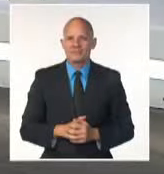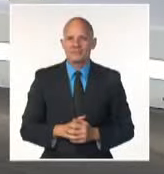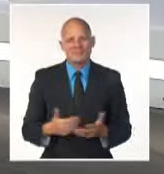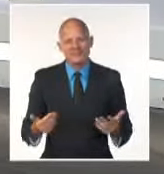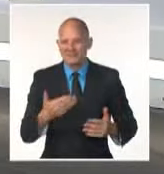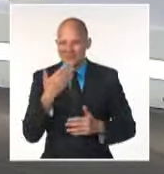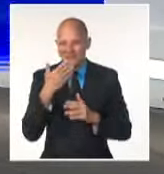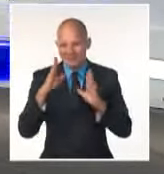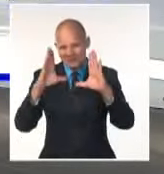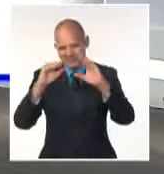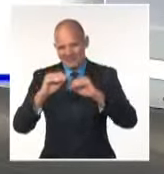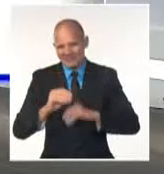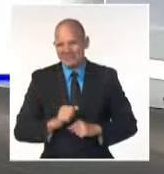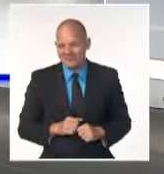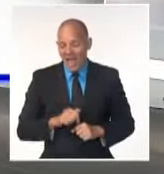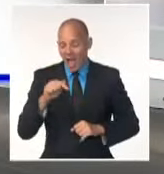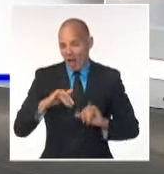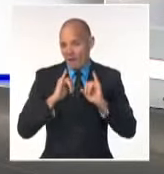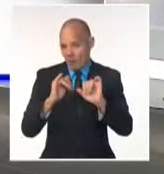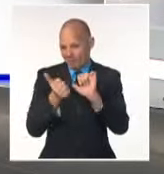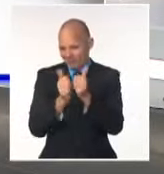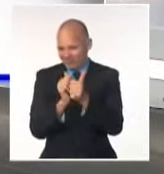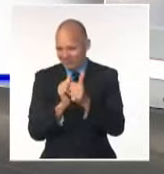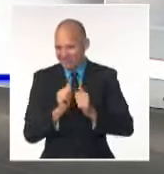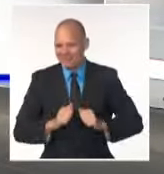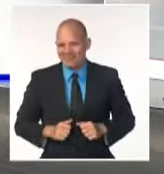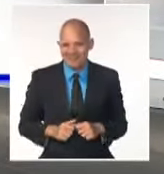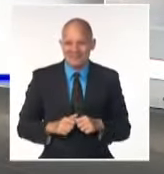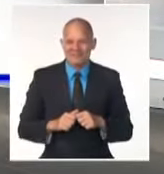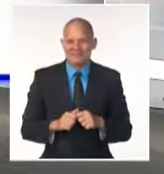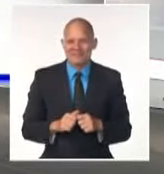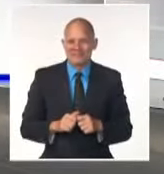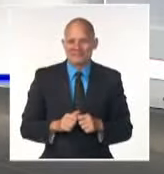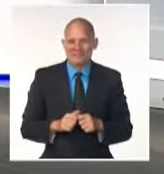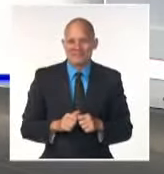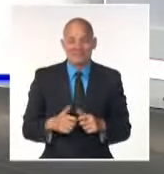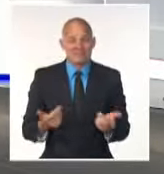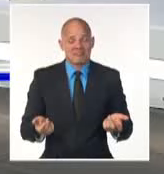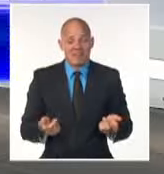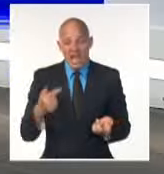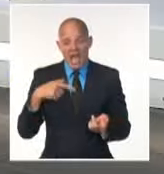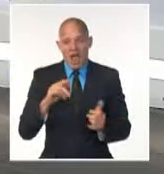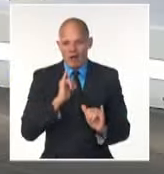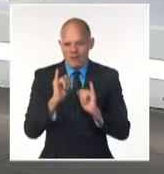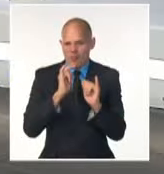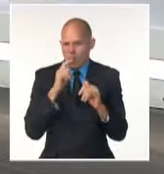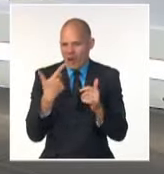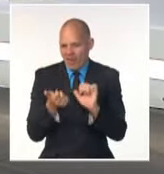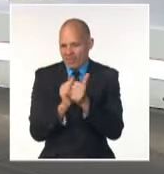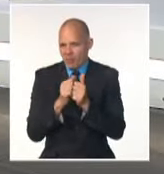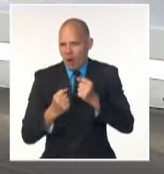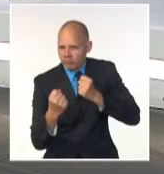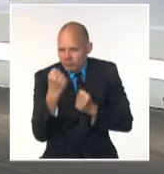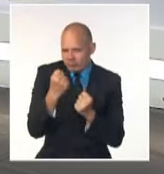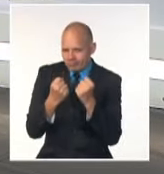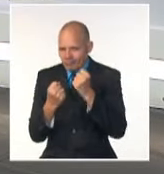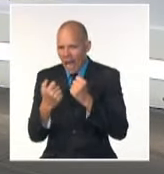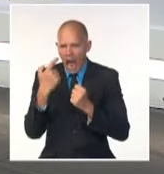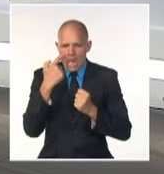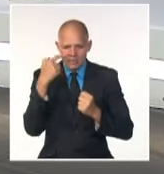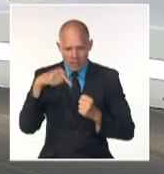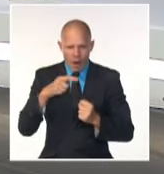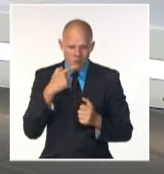Buenas noches, tiempo que dedicamos a los deportes en la emisión estelar. Varias noticias nos llegan del boxeo. Nuestros colegas Giselle Filiu y